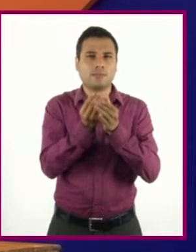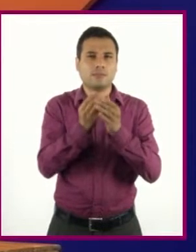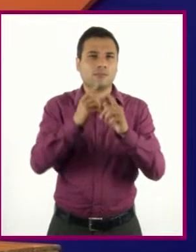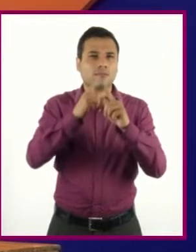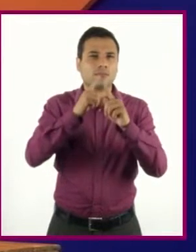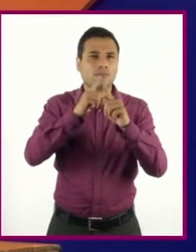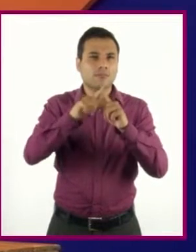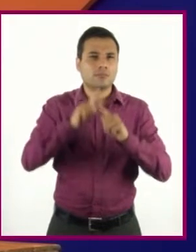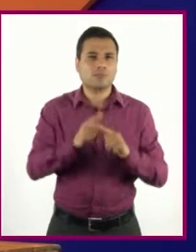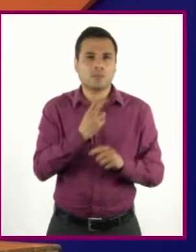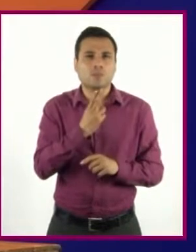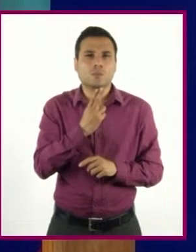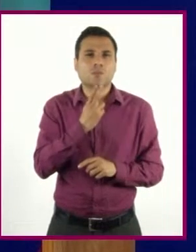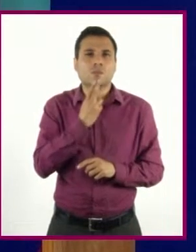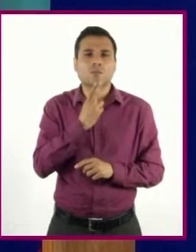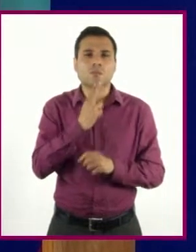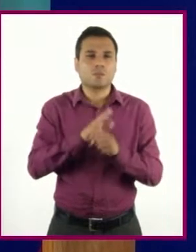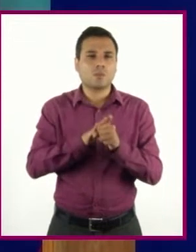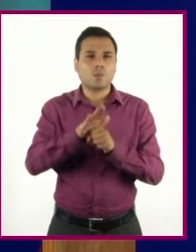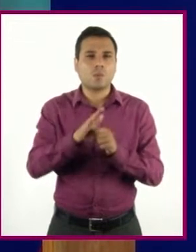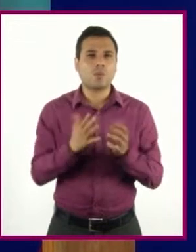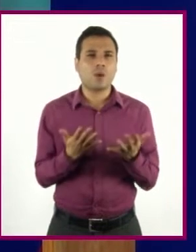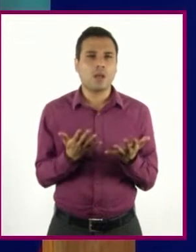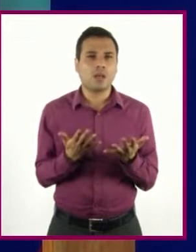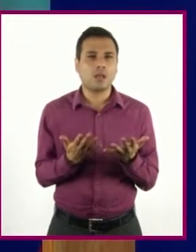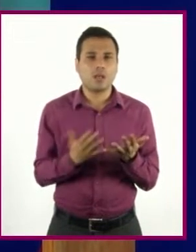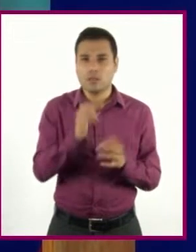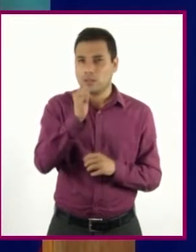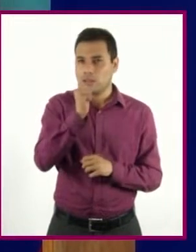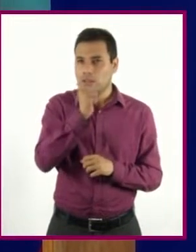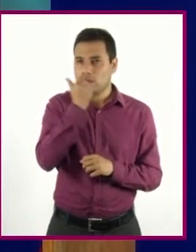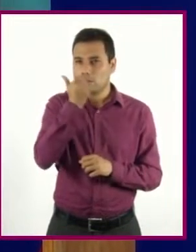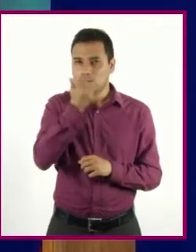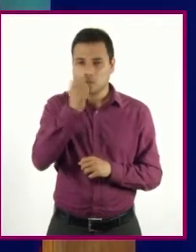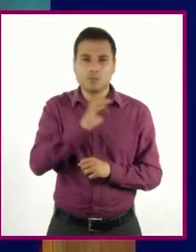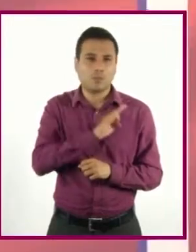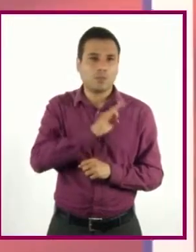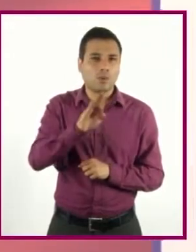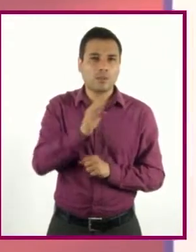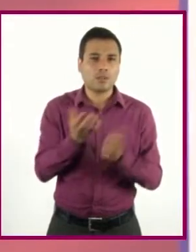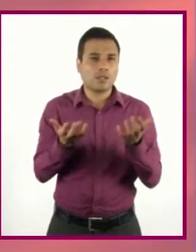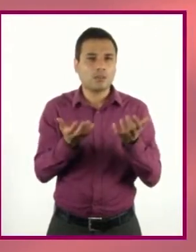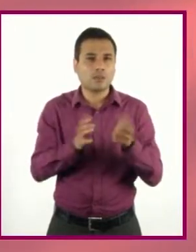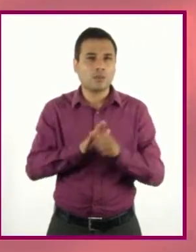y alumnos que pueden hacer los alumnos de la maestra Raquel?